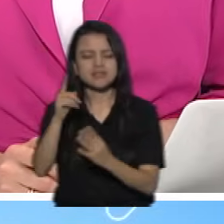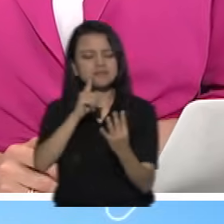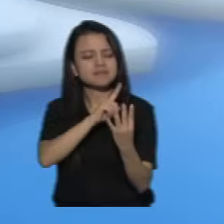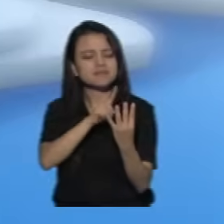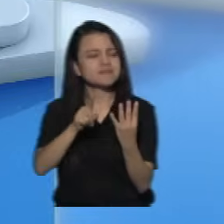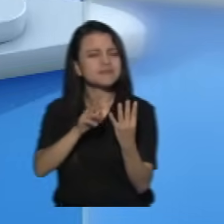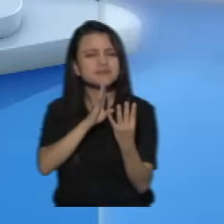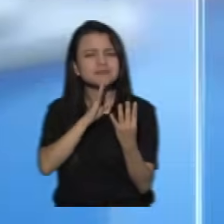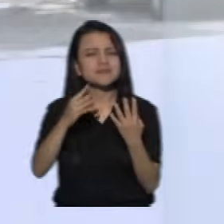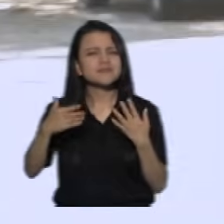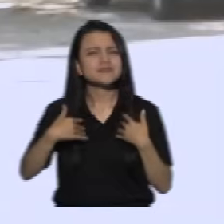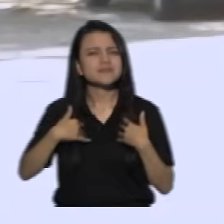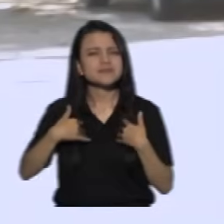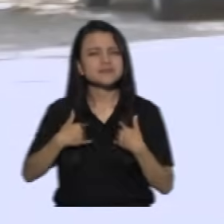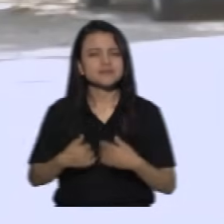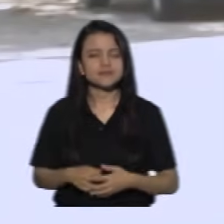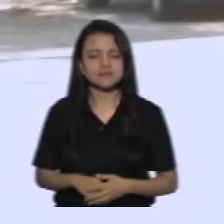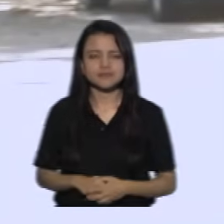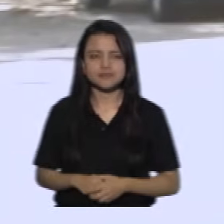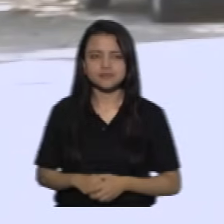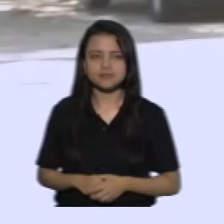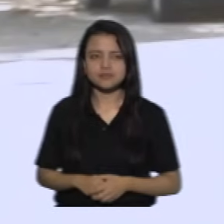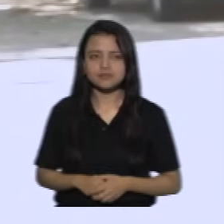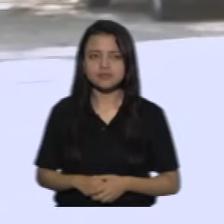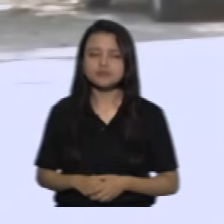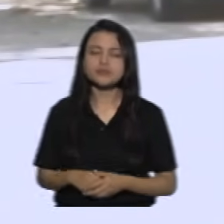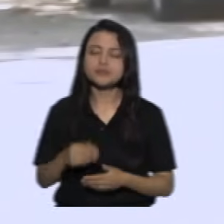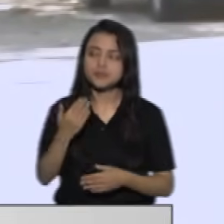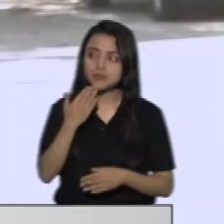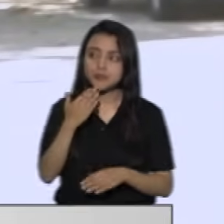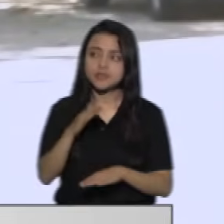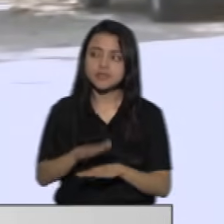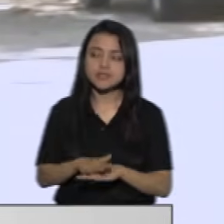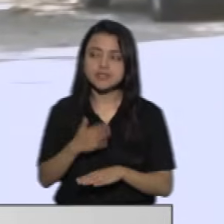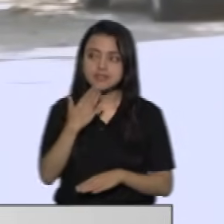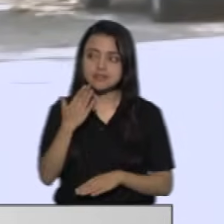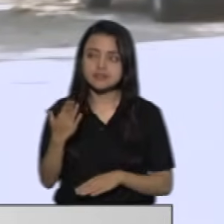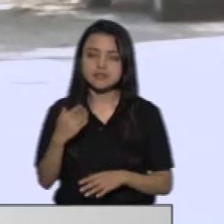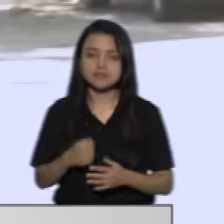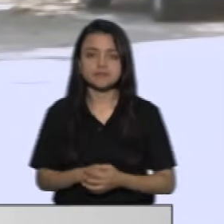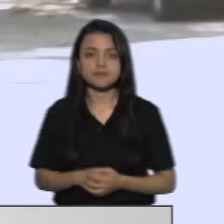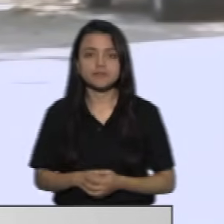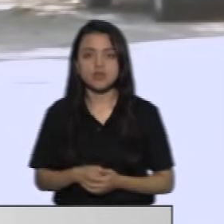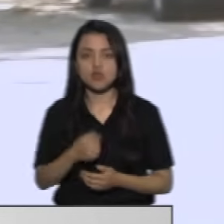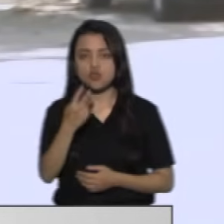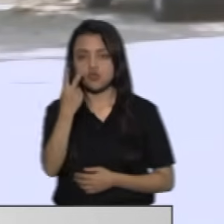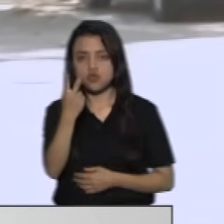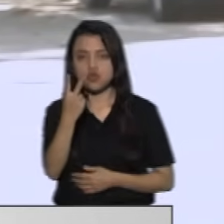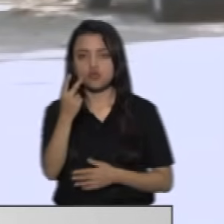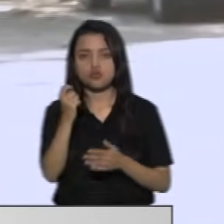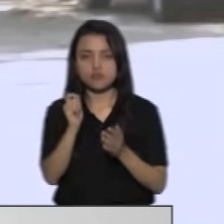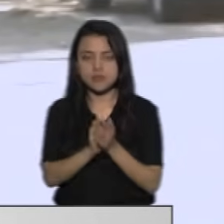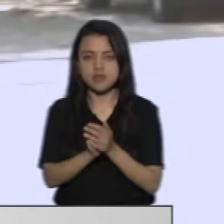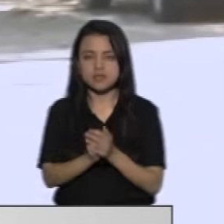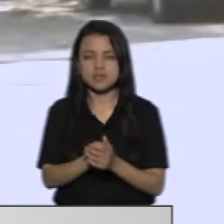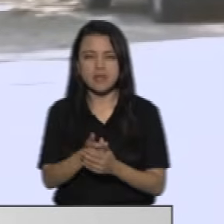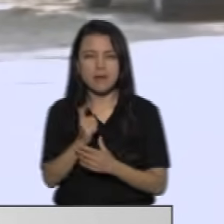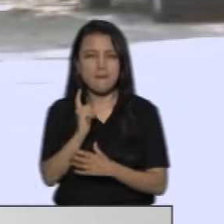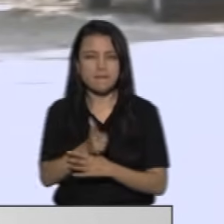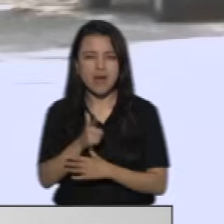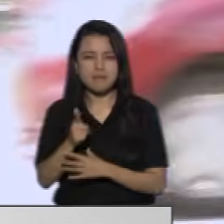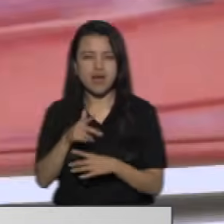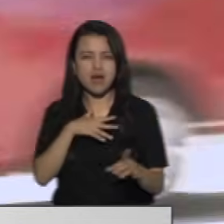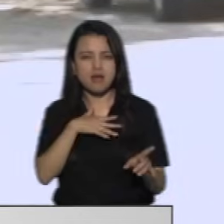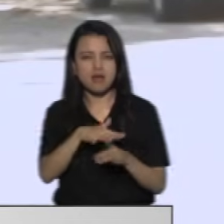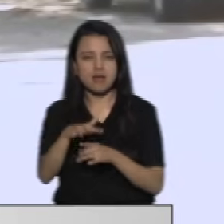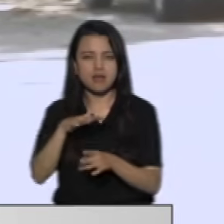víctimas? Luisa, muchas gracias. Muy buenas tardes. Los dos ataques se dieron en menos de 24